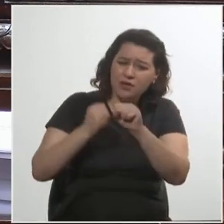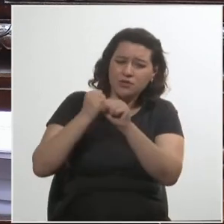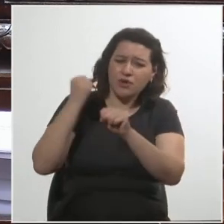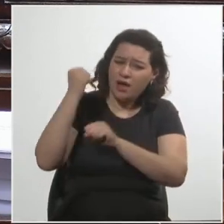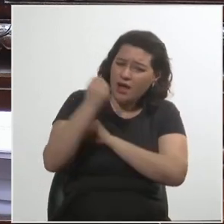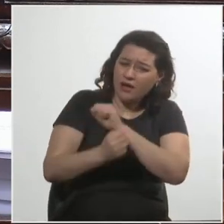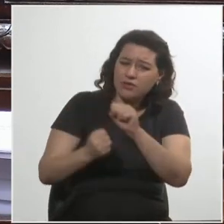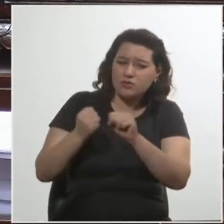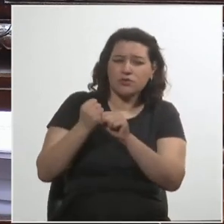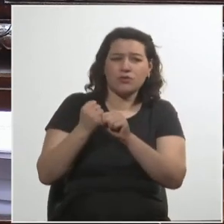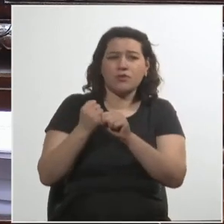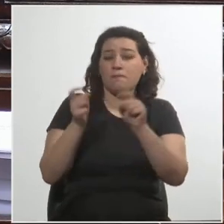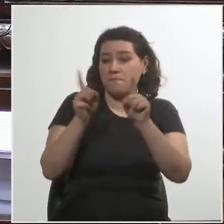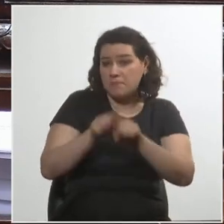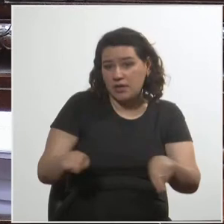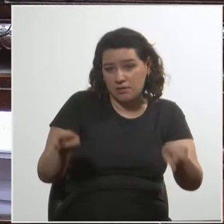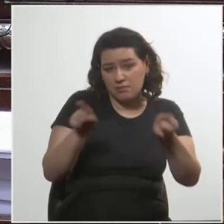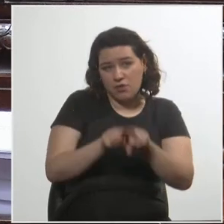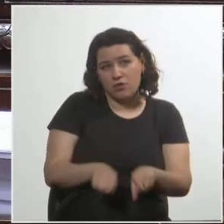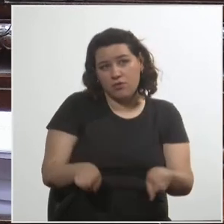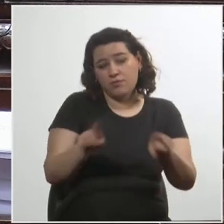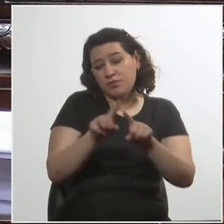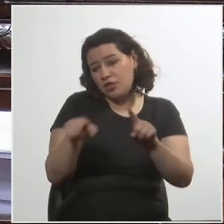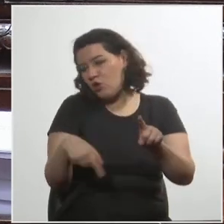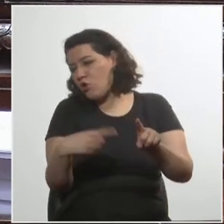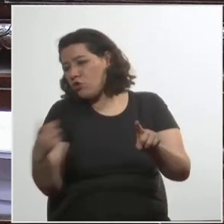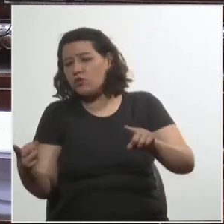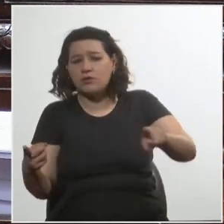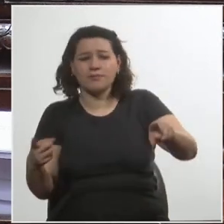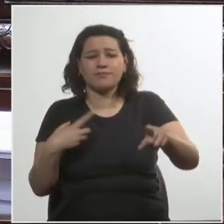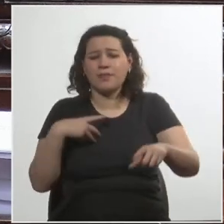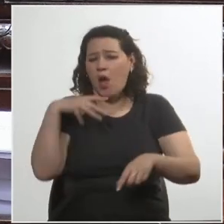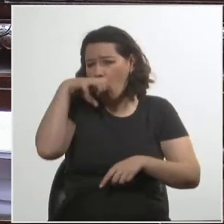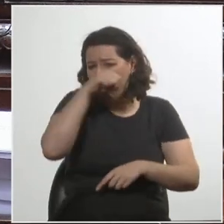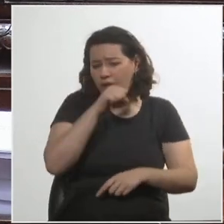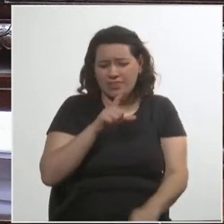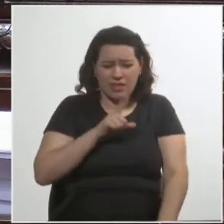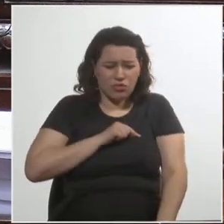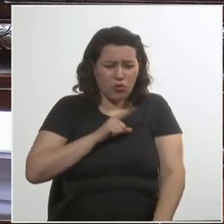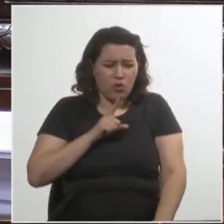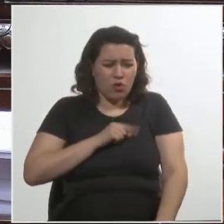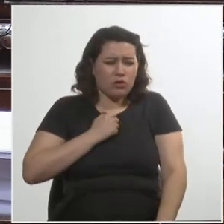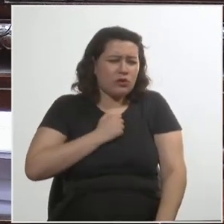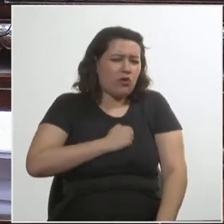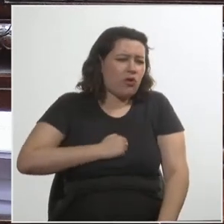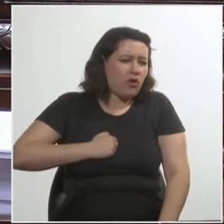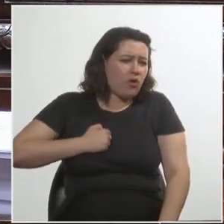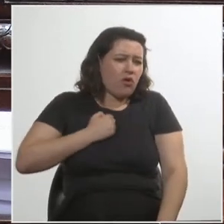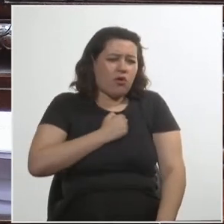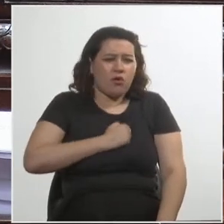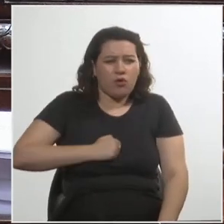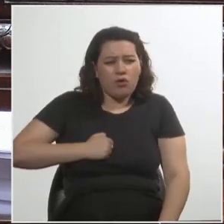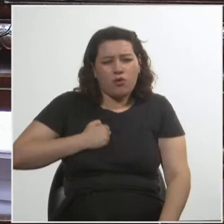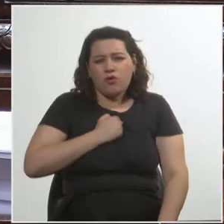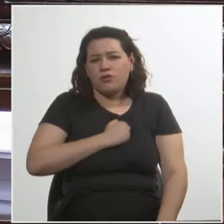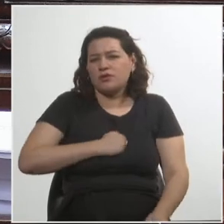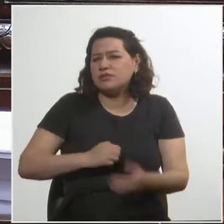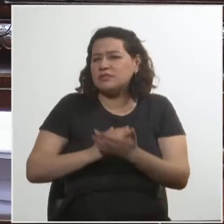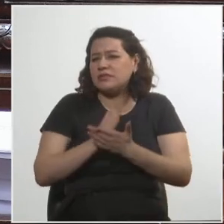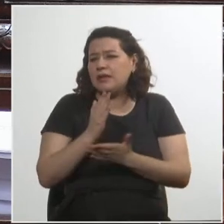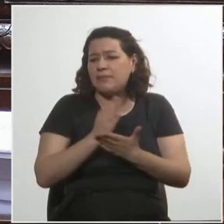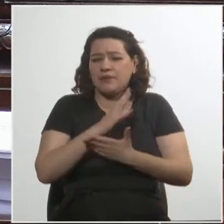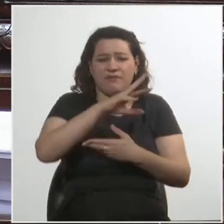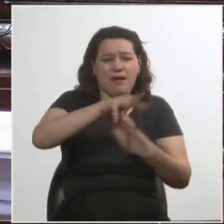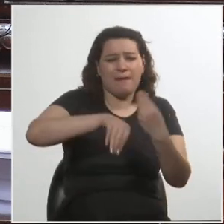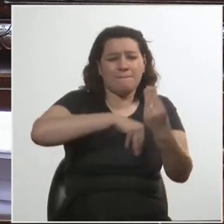al igual que otros tantos ese dolor el sufrimiento el convivir el el estar en el seno